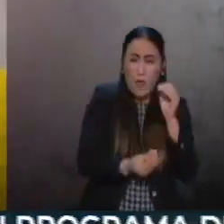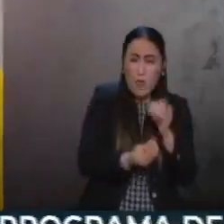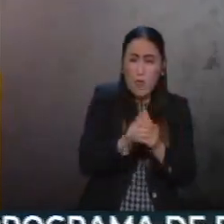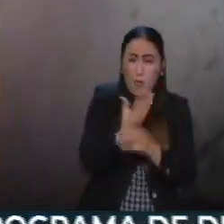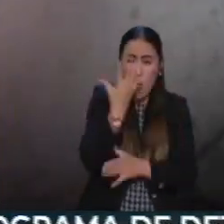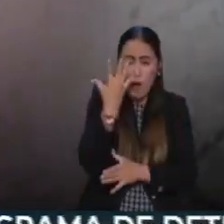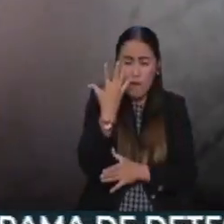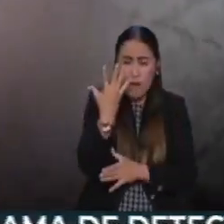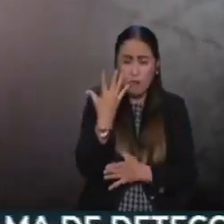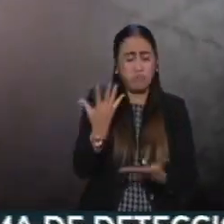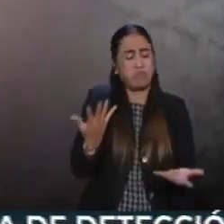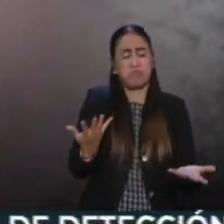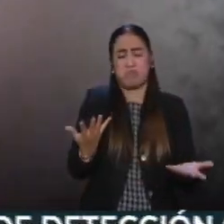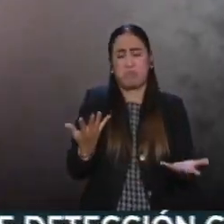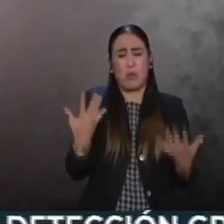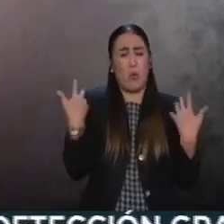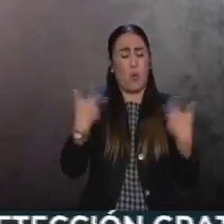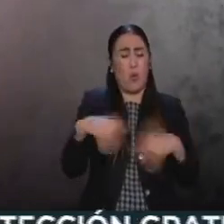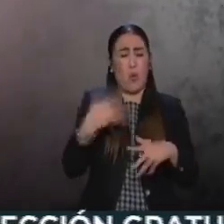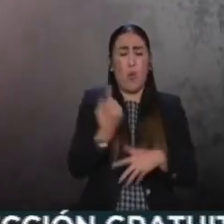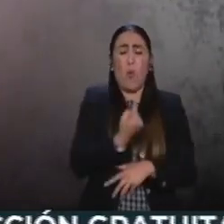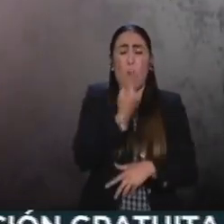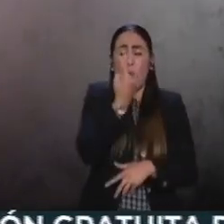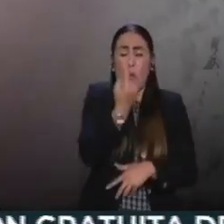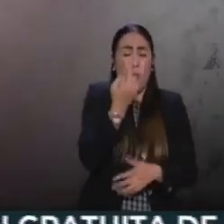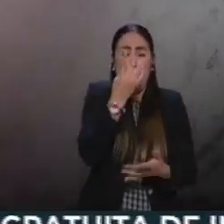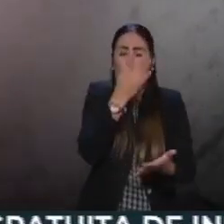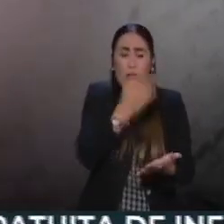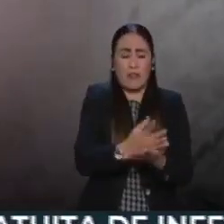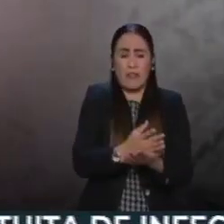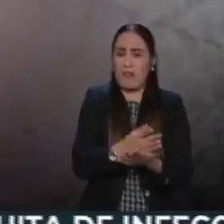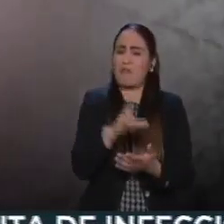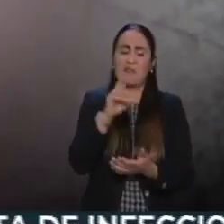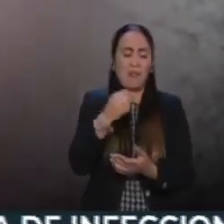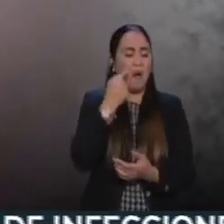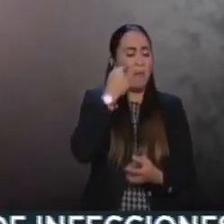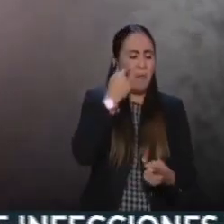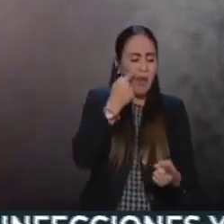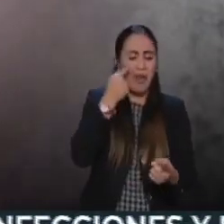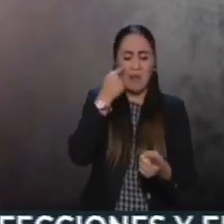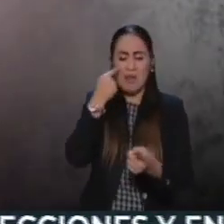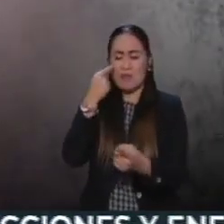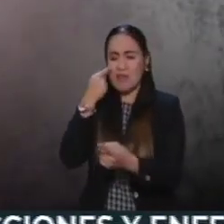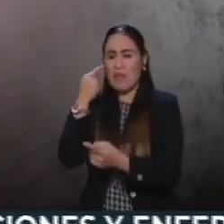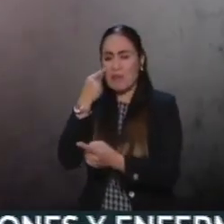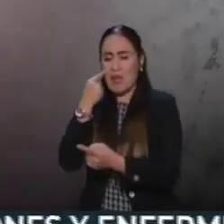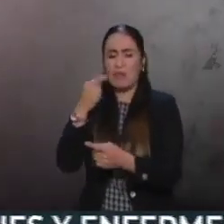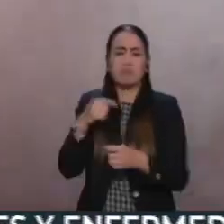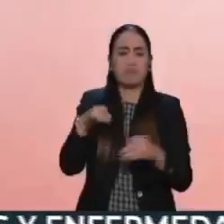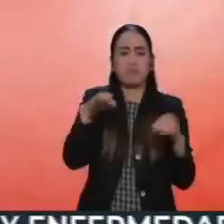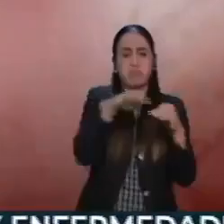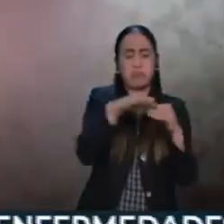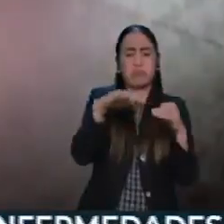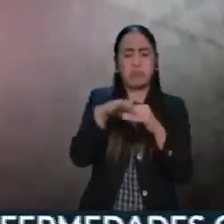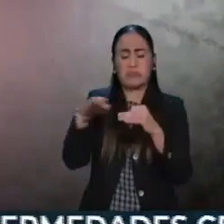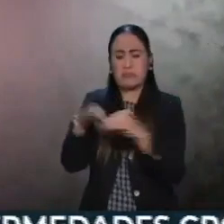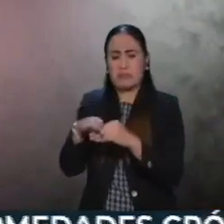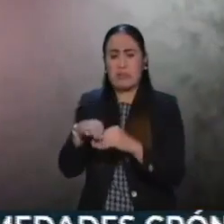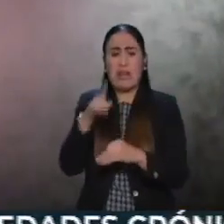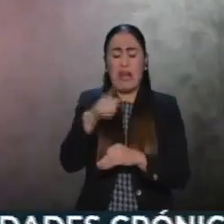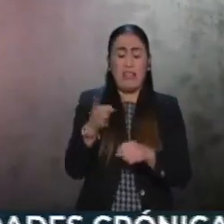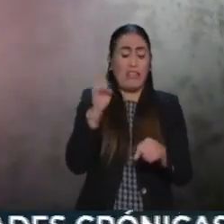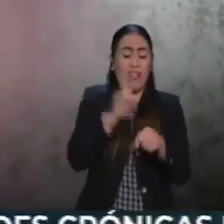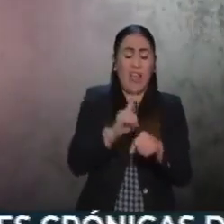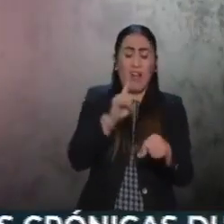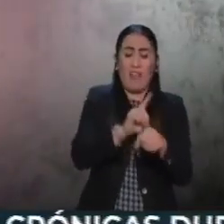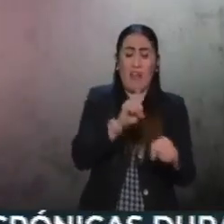manera extraordinaria, aislada. Es un asunto sistemático. En todo Jalisco hay secuestros casi todos